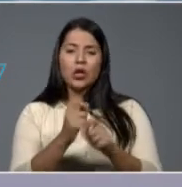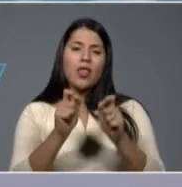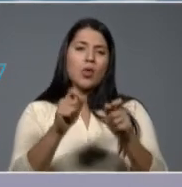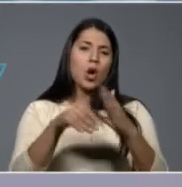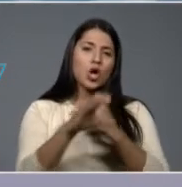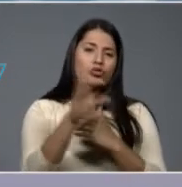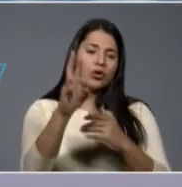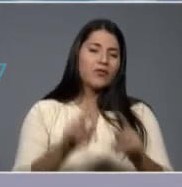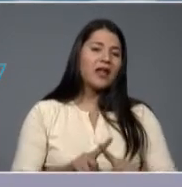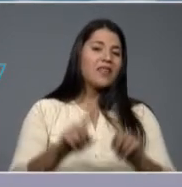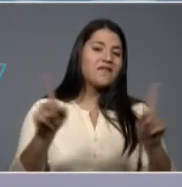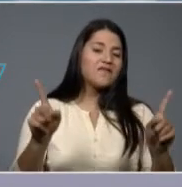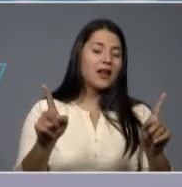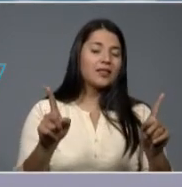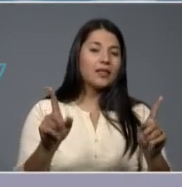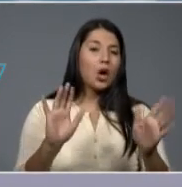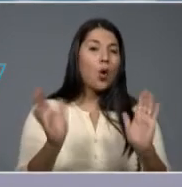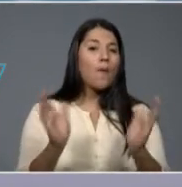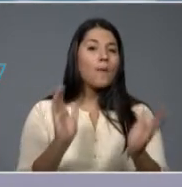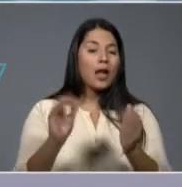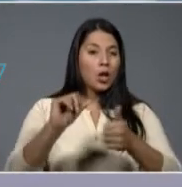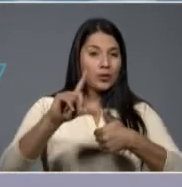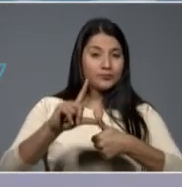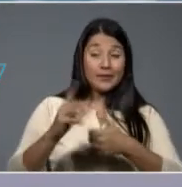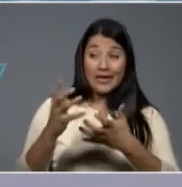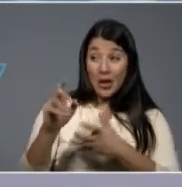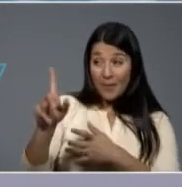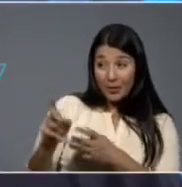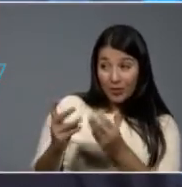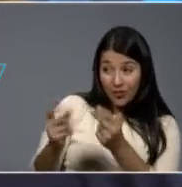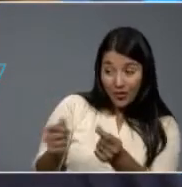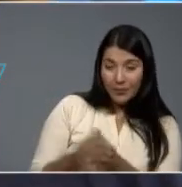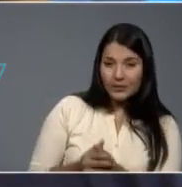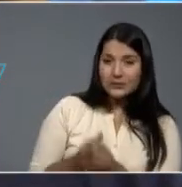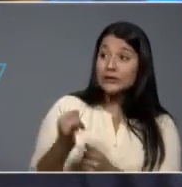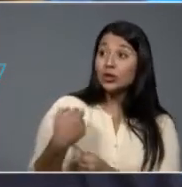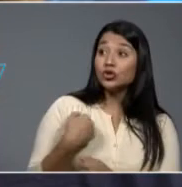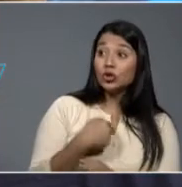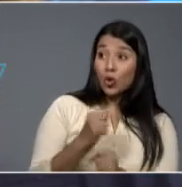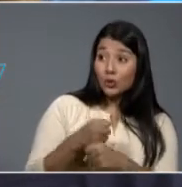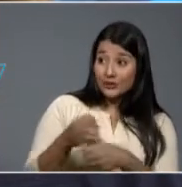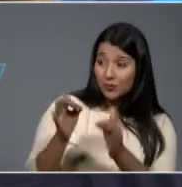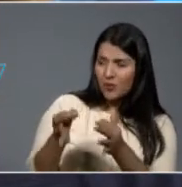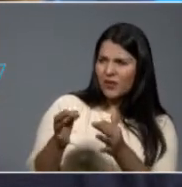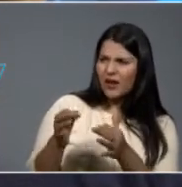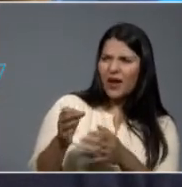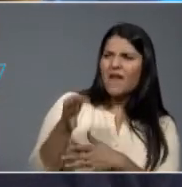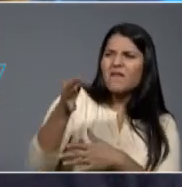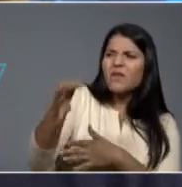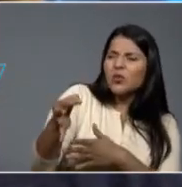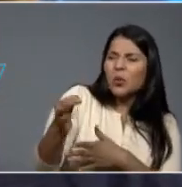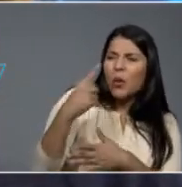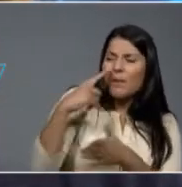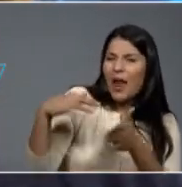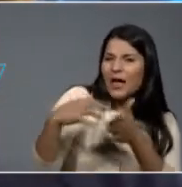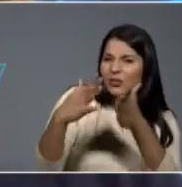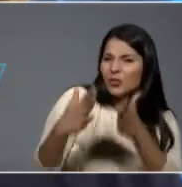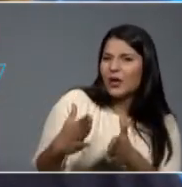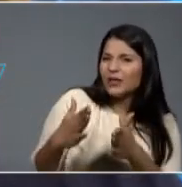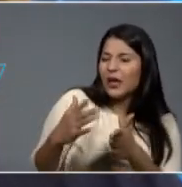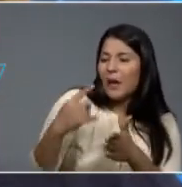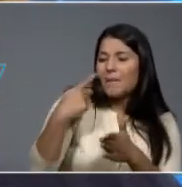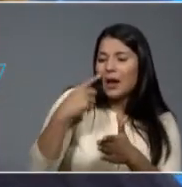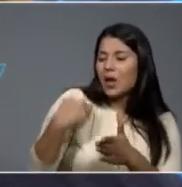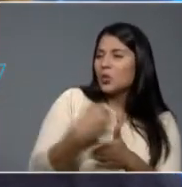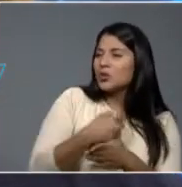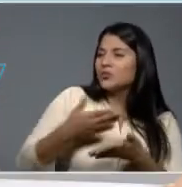resto de países de Latinoamérica. Eso le quería preguntar rápidamente, Emilio. Si lo hacemos bien como nación, ¿cuál es el futuro de nuestros estudiantes, de nuestros hijos en escuelas